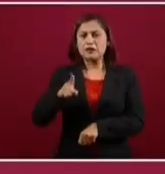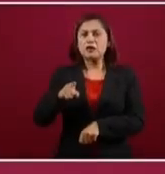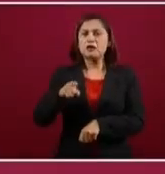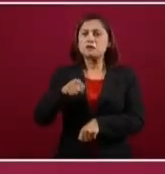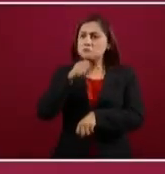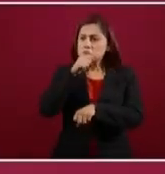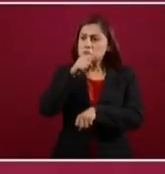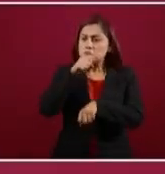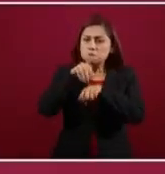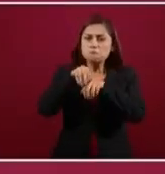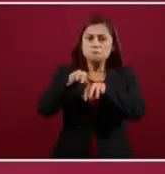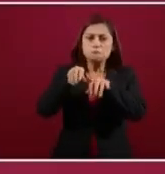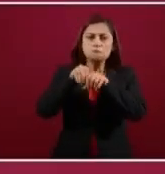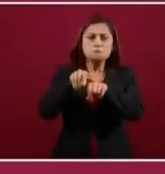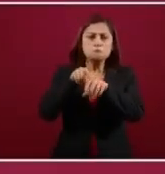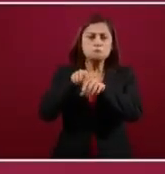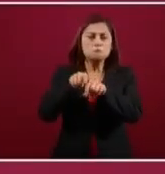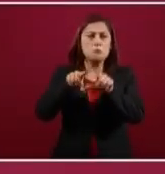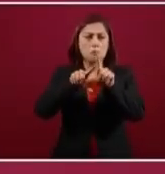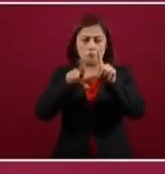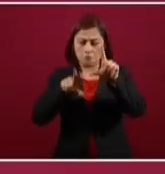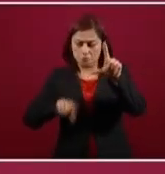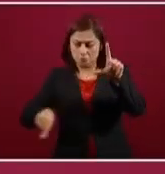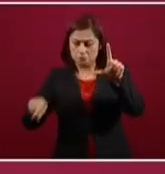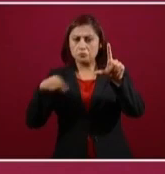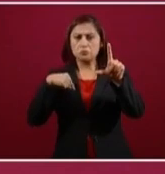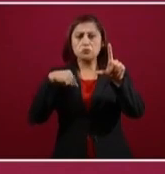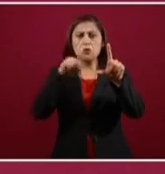con 2 camionetas.